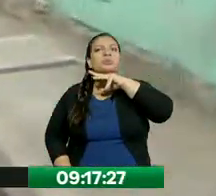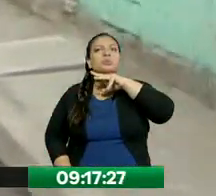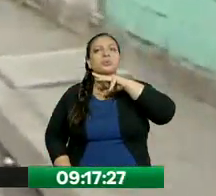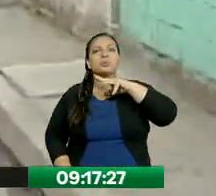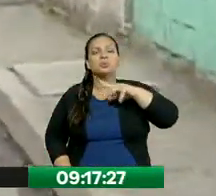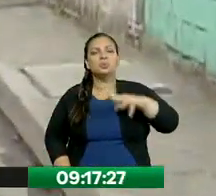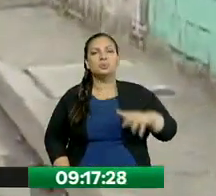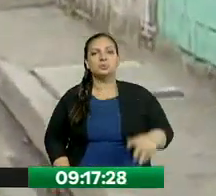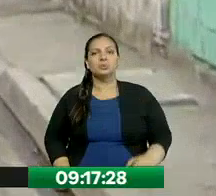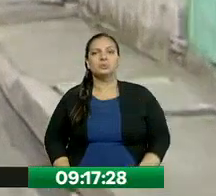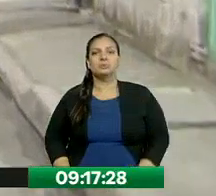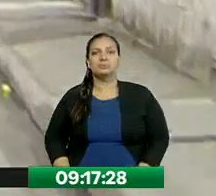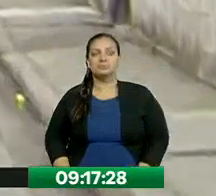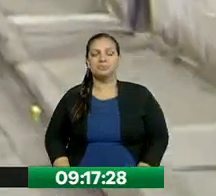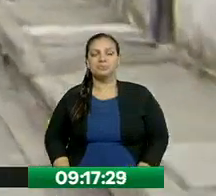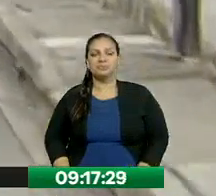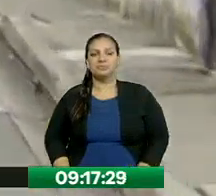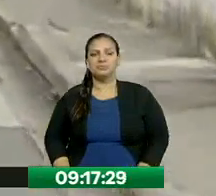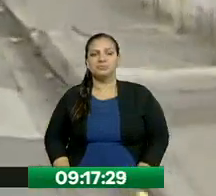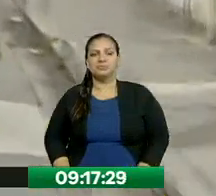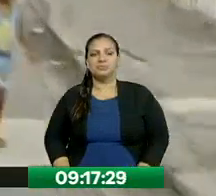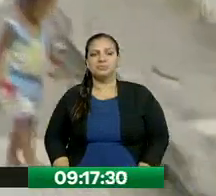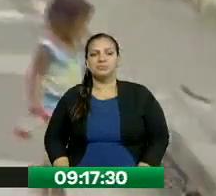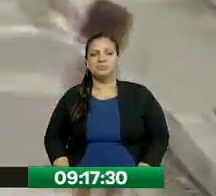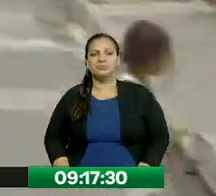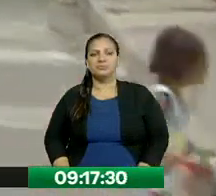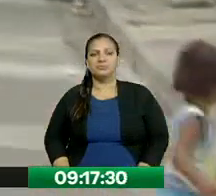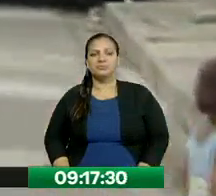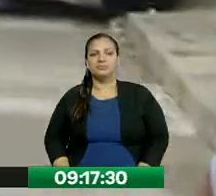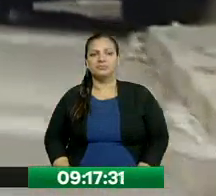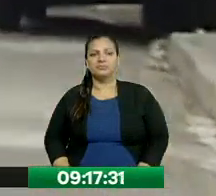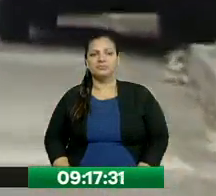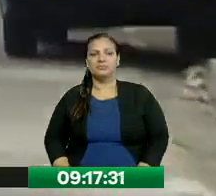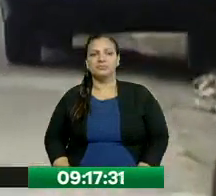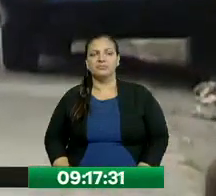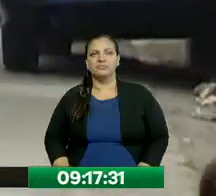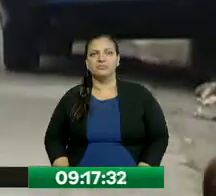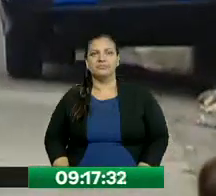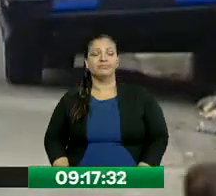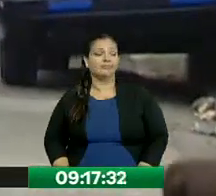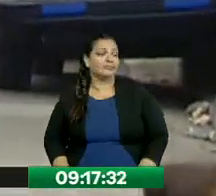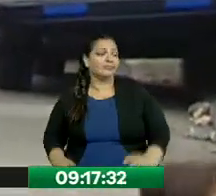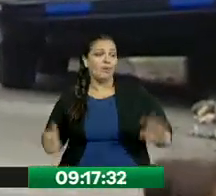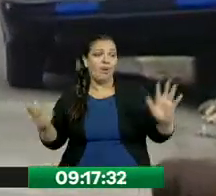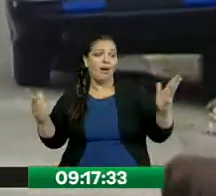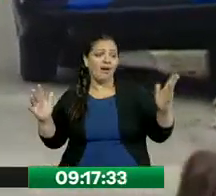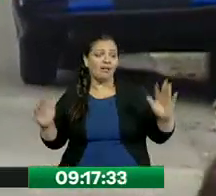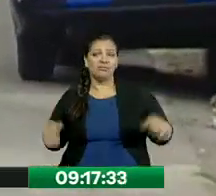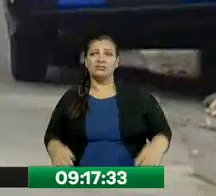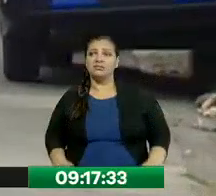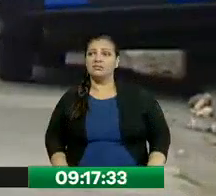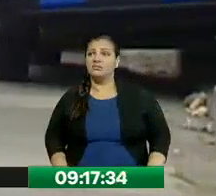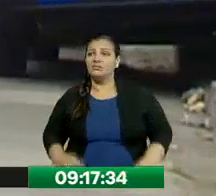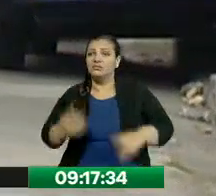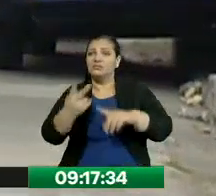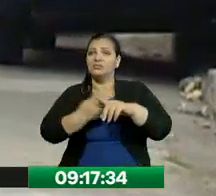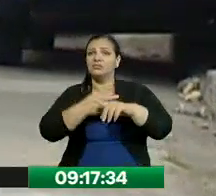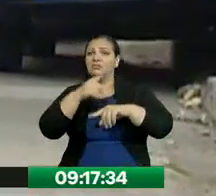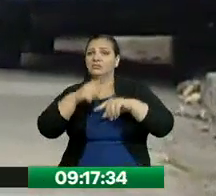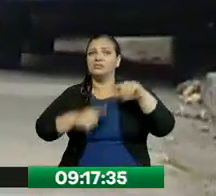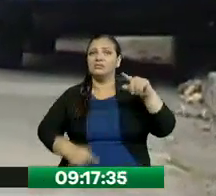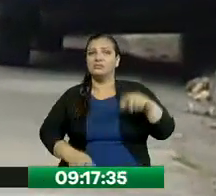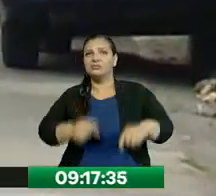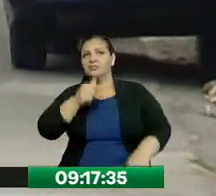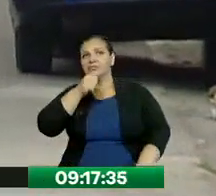lamentablemente no está llegando de forma limpia, caballero. Así no hay agua. No hay agua. Ya más de 2 meses que padecemos de